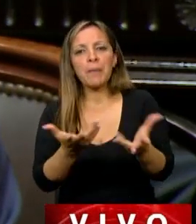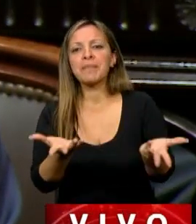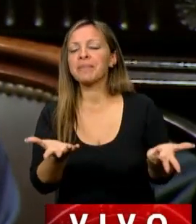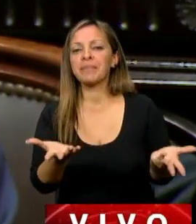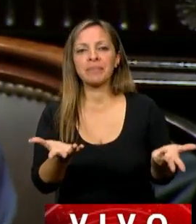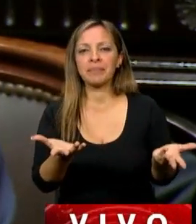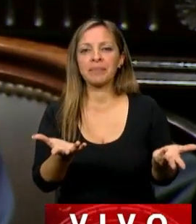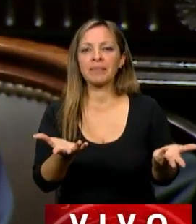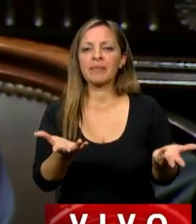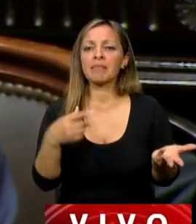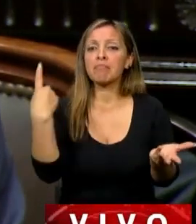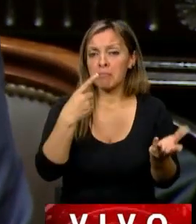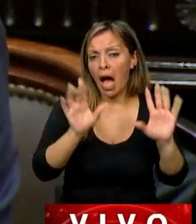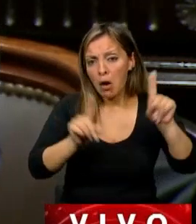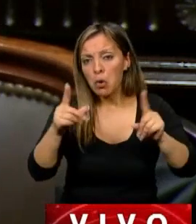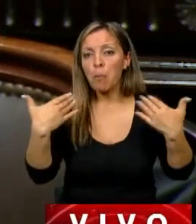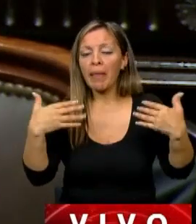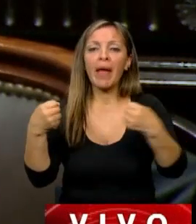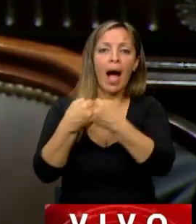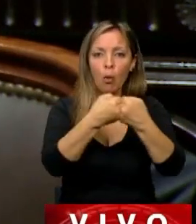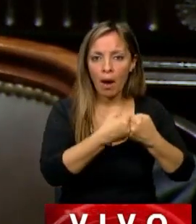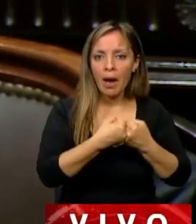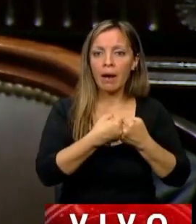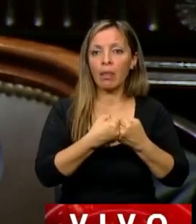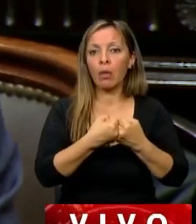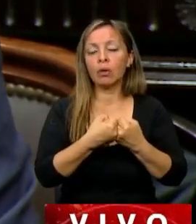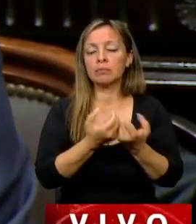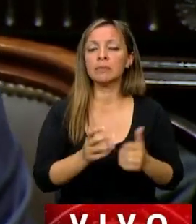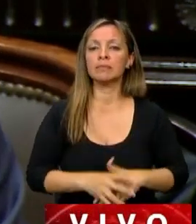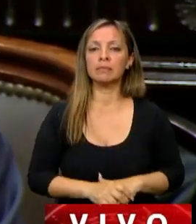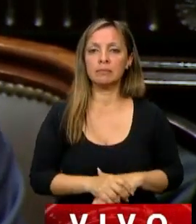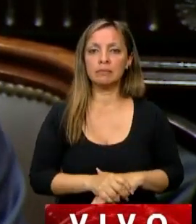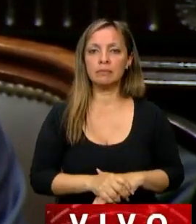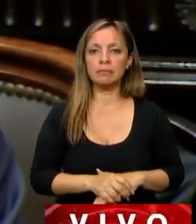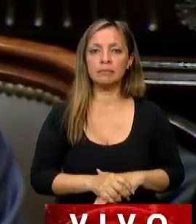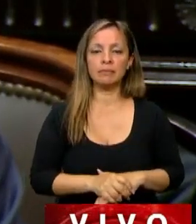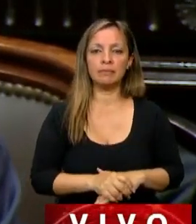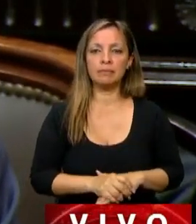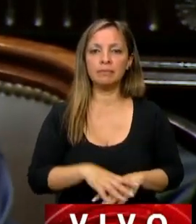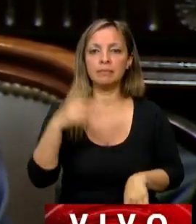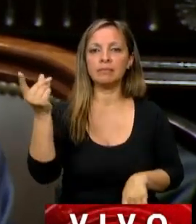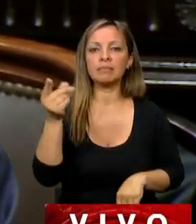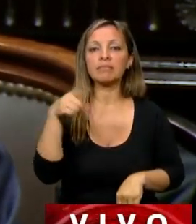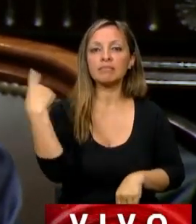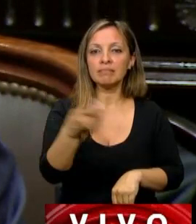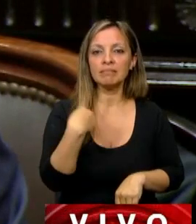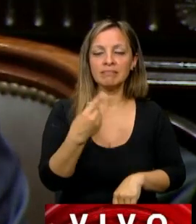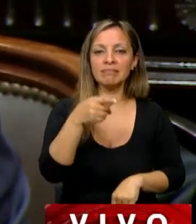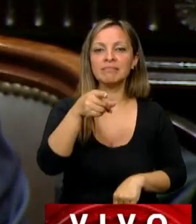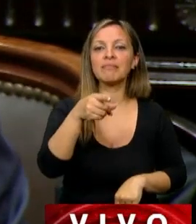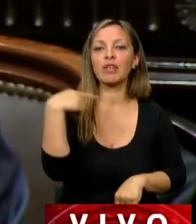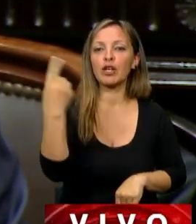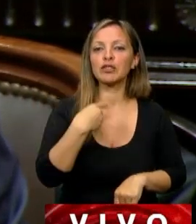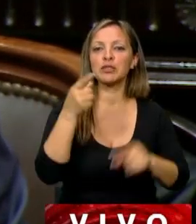de poder estar de acuerdo, que esto también es fruto de un consenso, nosotros acá estamos también